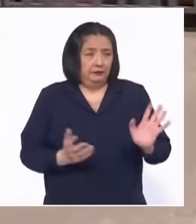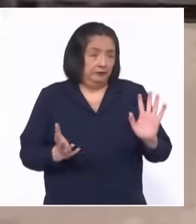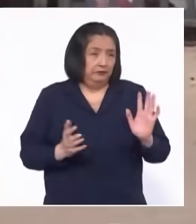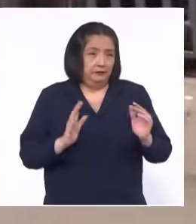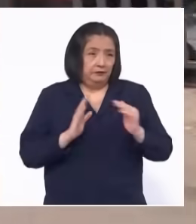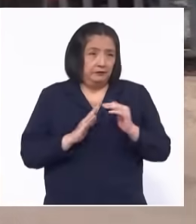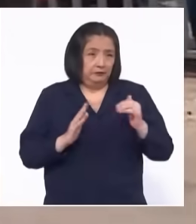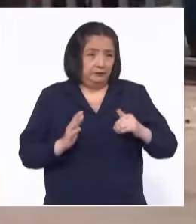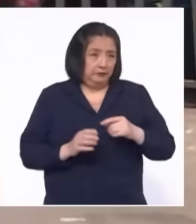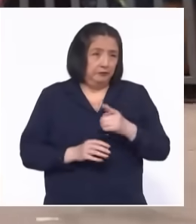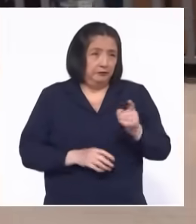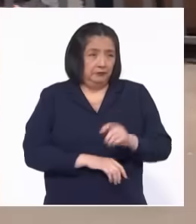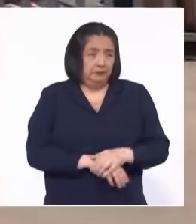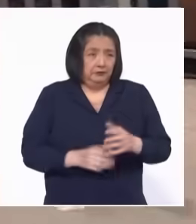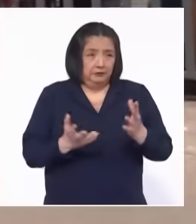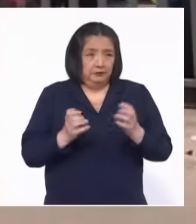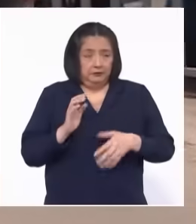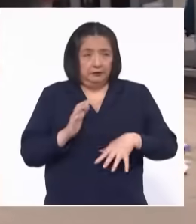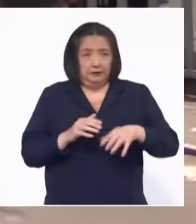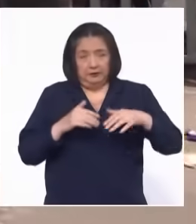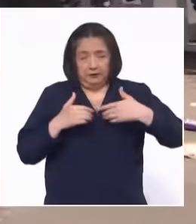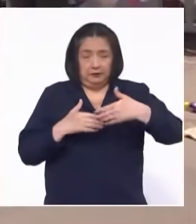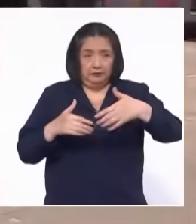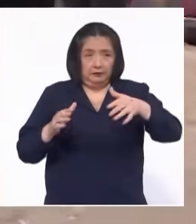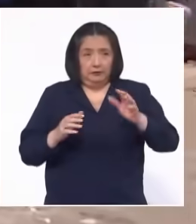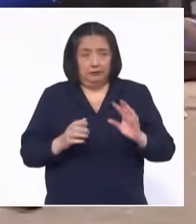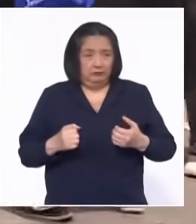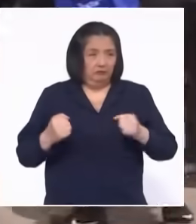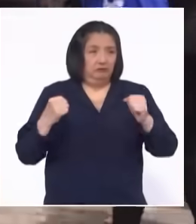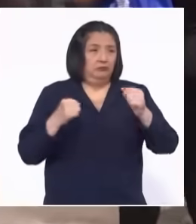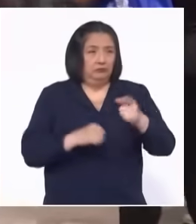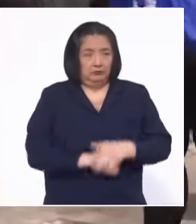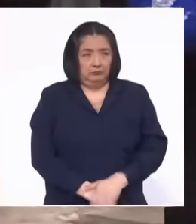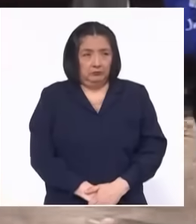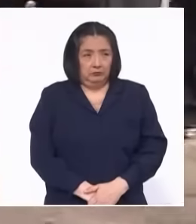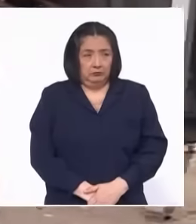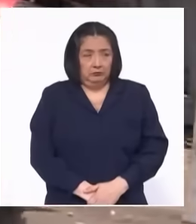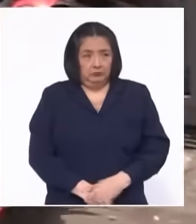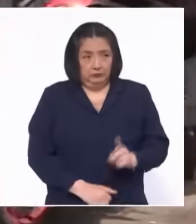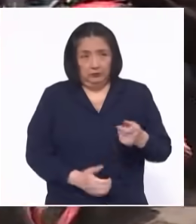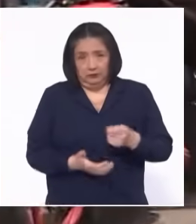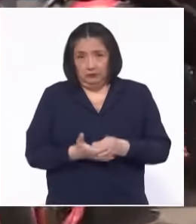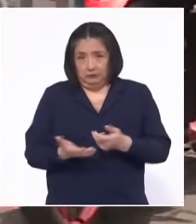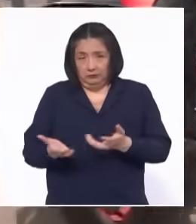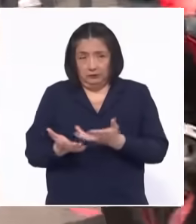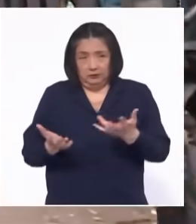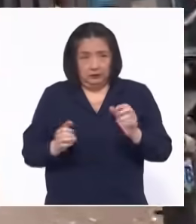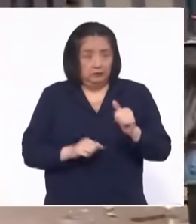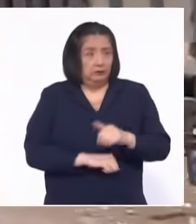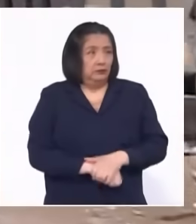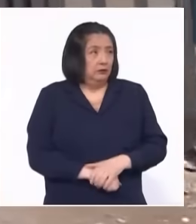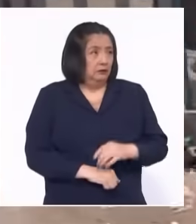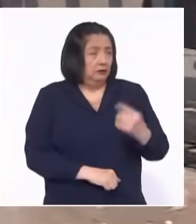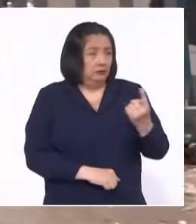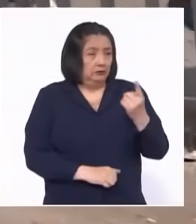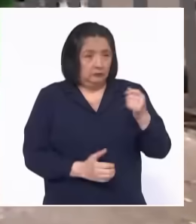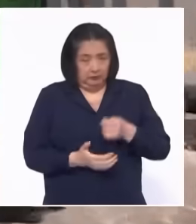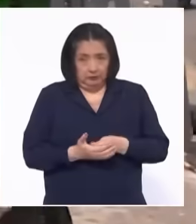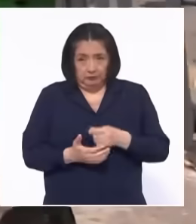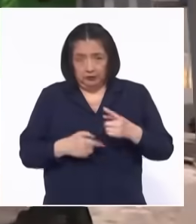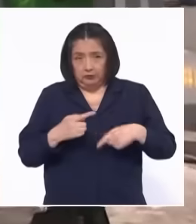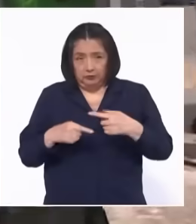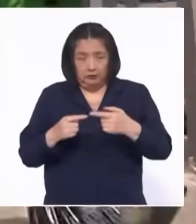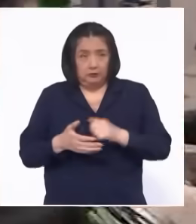la municipalidad quiere ir a sacarlos, reaccionan con violencia, porque para eso cobran los mafiosos. Y no solo es que les cobran